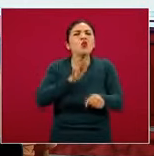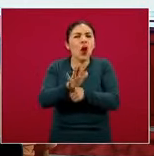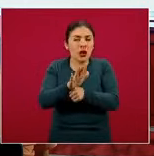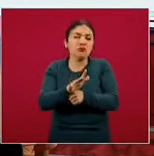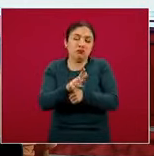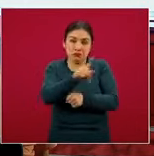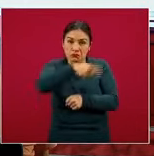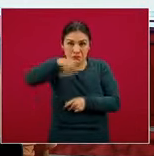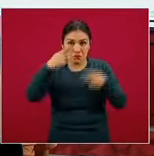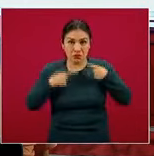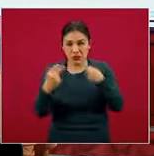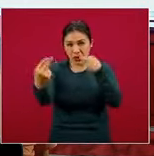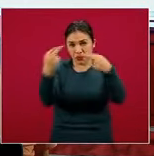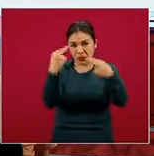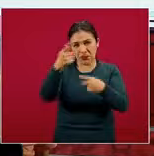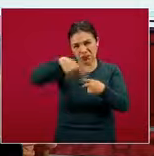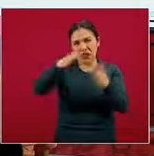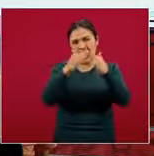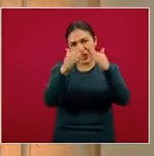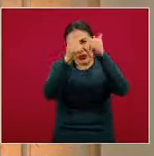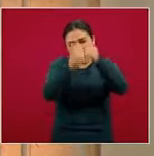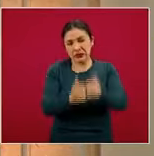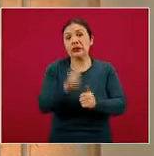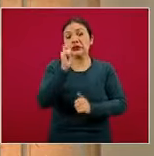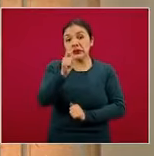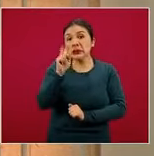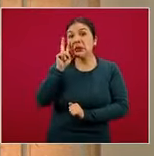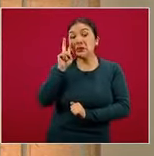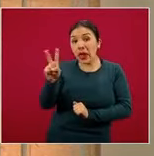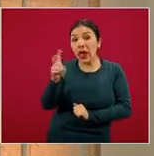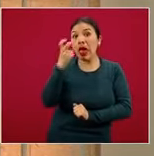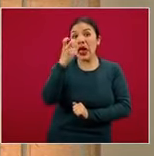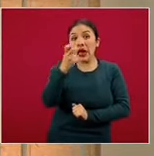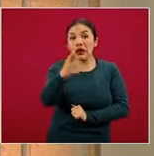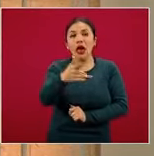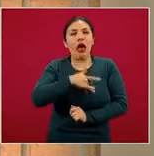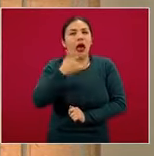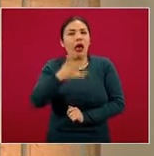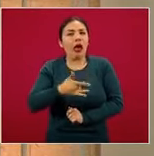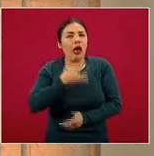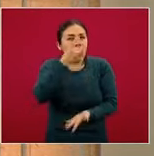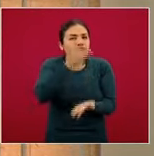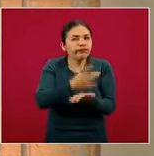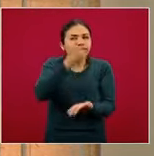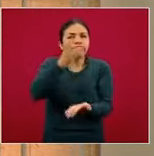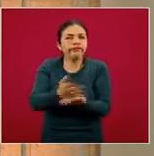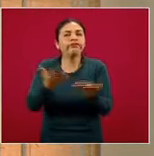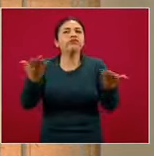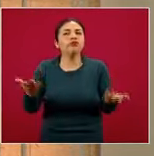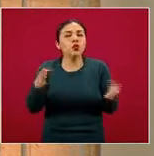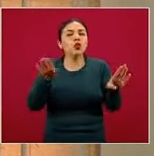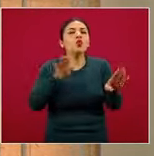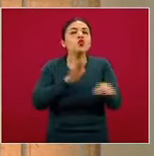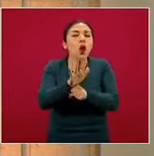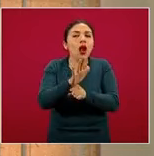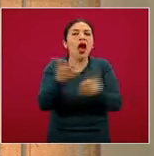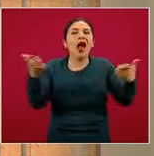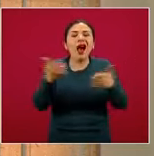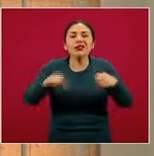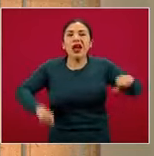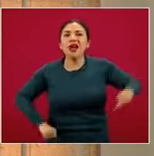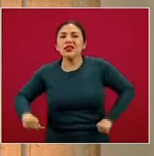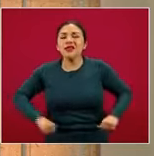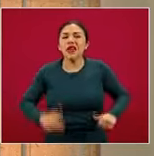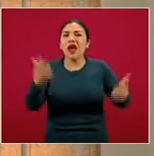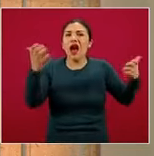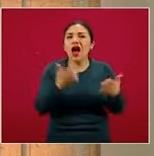personas que nos están viendo desde sus domicilios, es precisamente a su vez poder identificar las intervenciones, acciones que